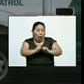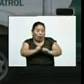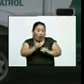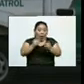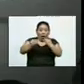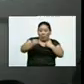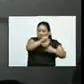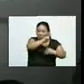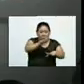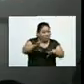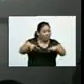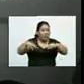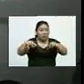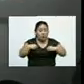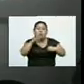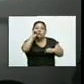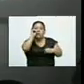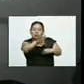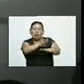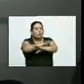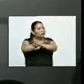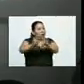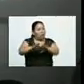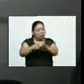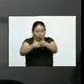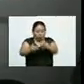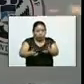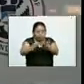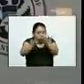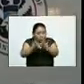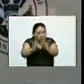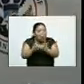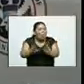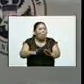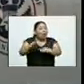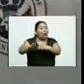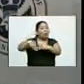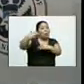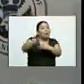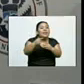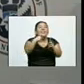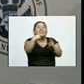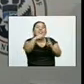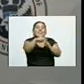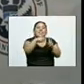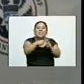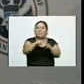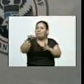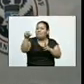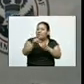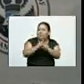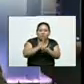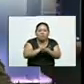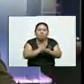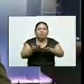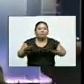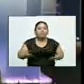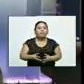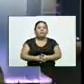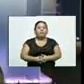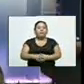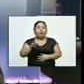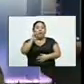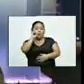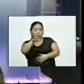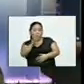inaceptables y asegura haber solicitado una investigación que tendrá consecuencias sobre quienes se hayan comportado de esta manera. Y ante